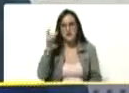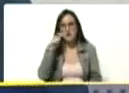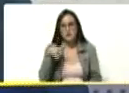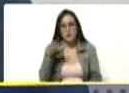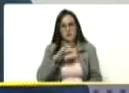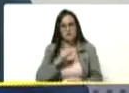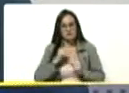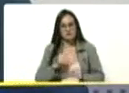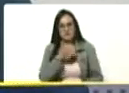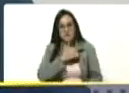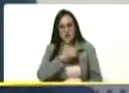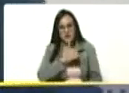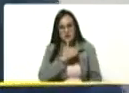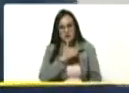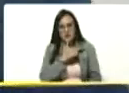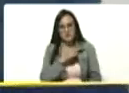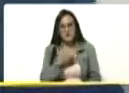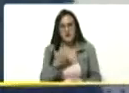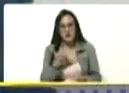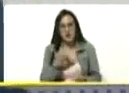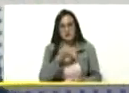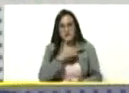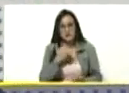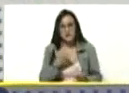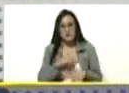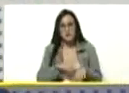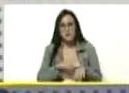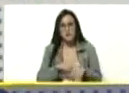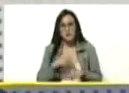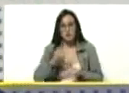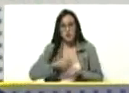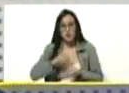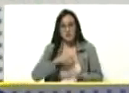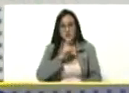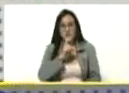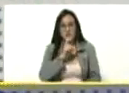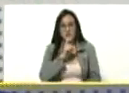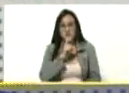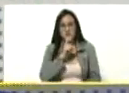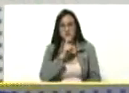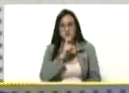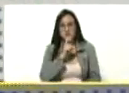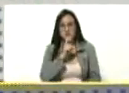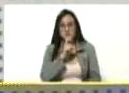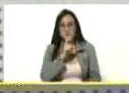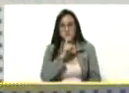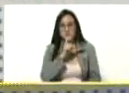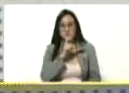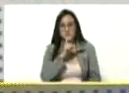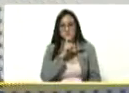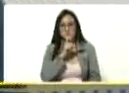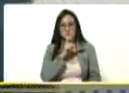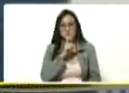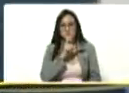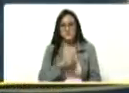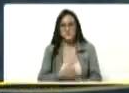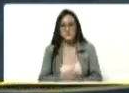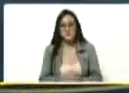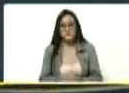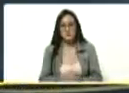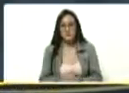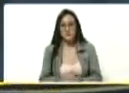valiente, que está enfrentando en estos momentos una batalla que demanda de